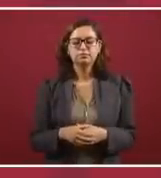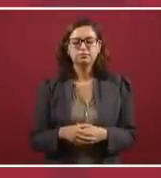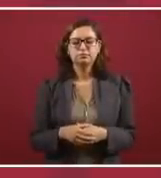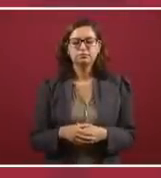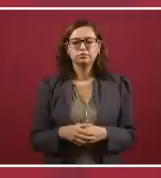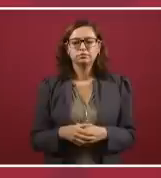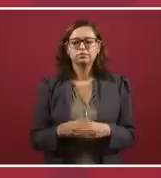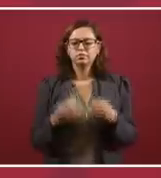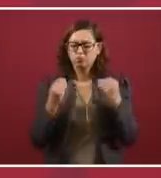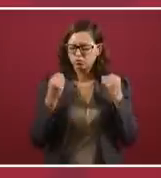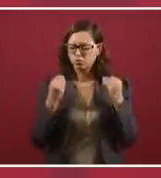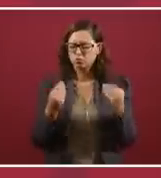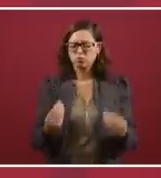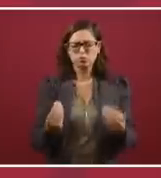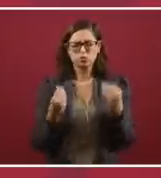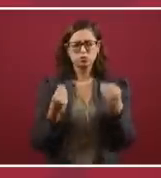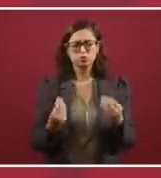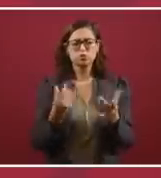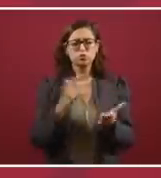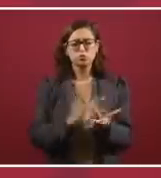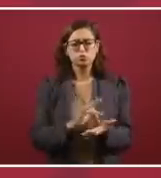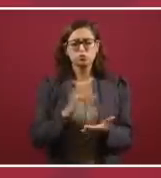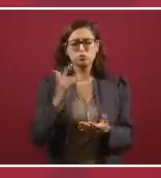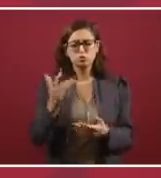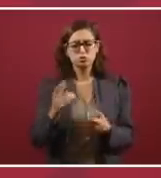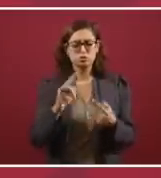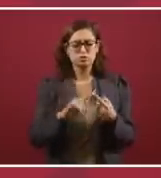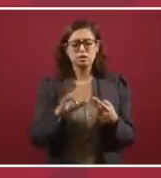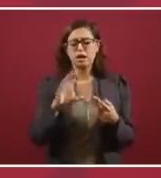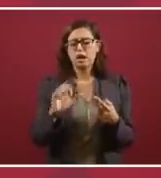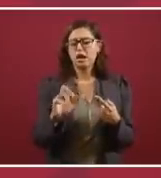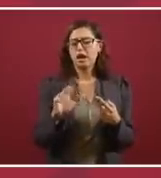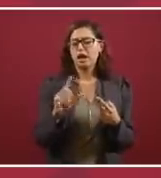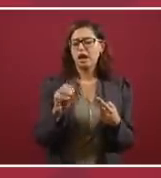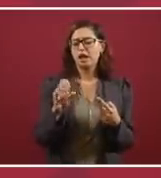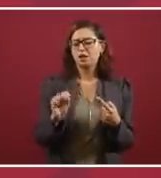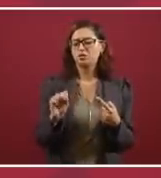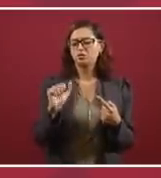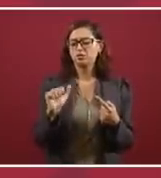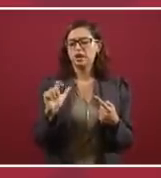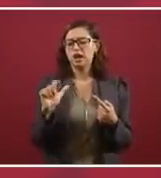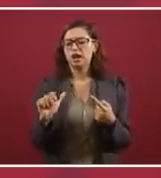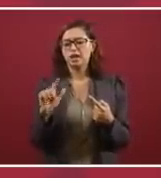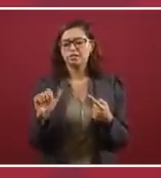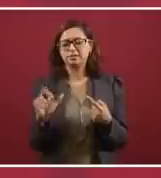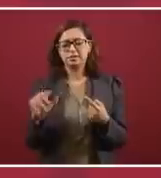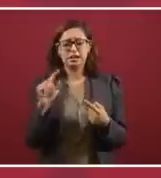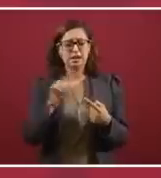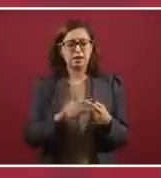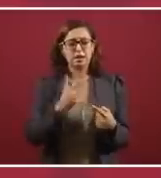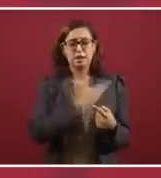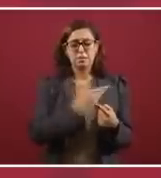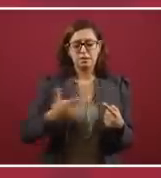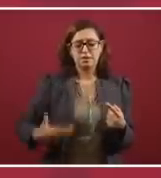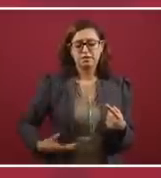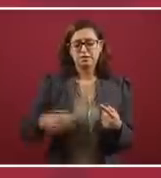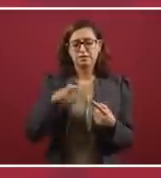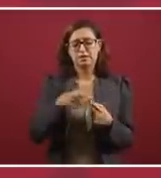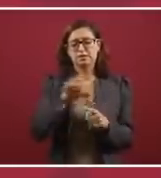Le agradezco mucho a Carlos Salazar Lomelín, presidente del Consejo